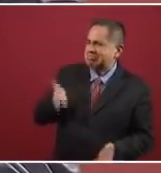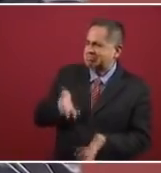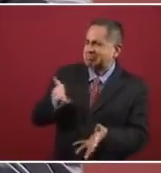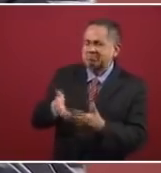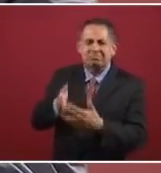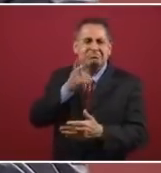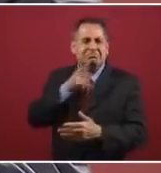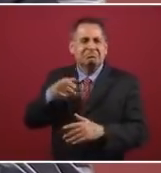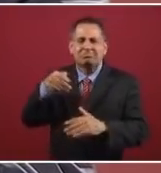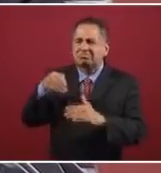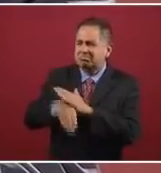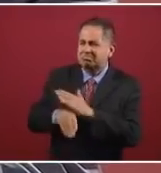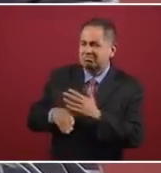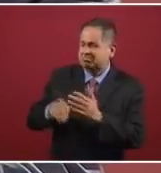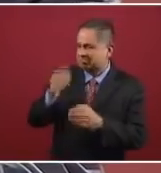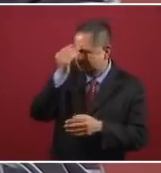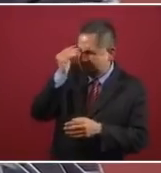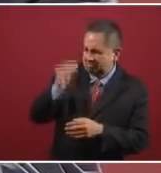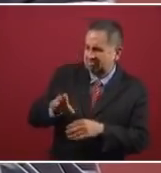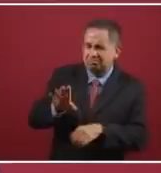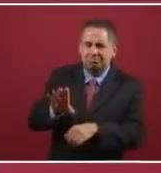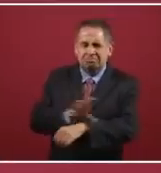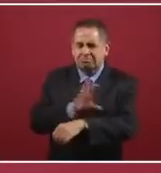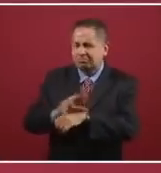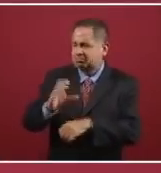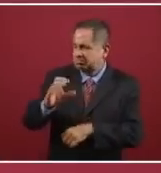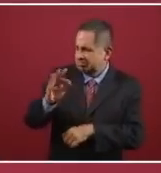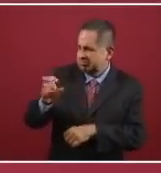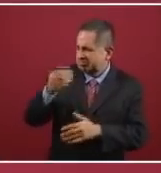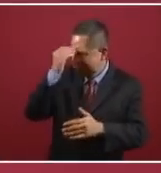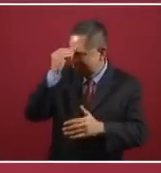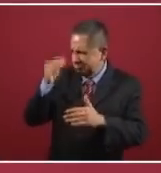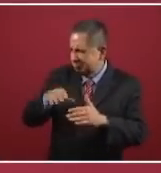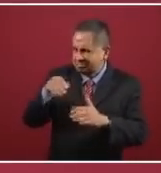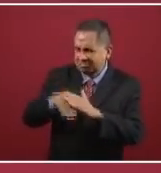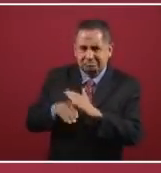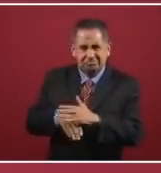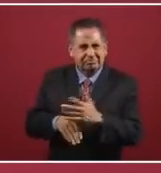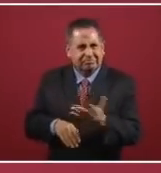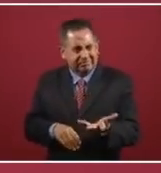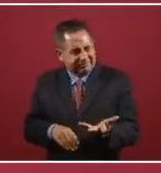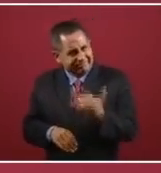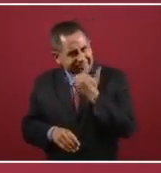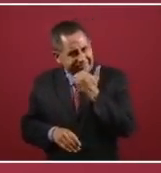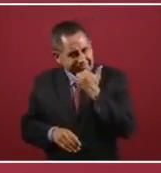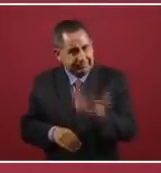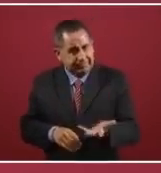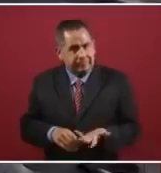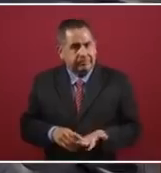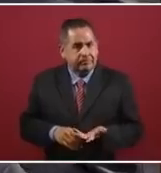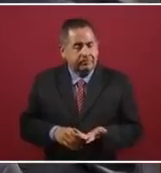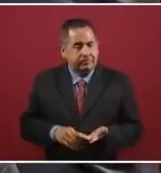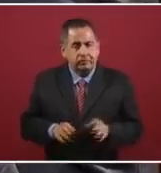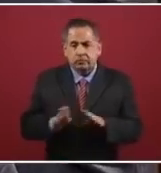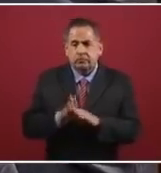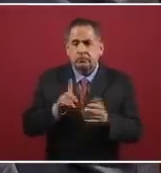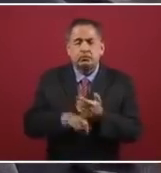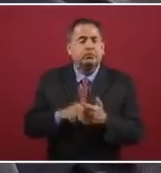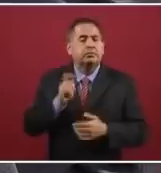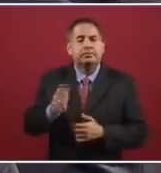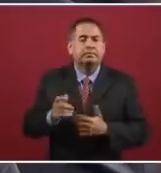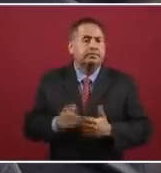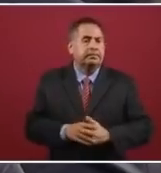de la industria eléctrica, de la industria petrolera, la apuesta a